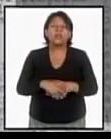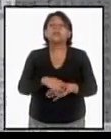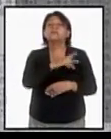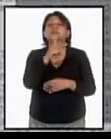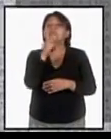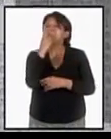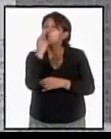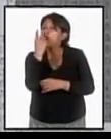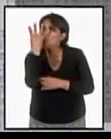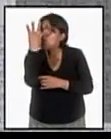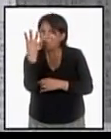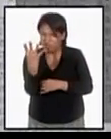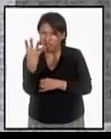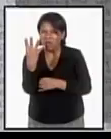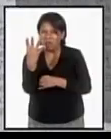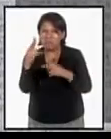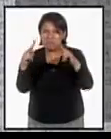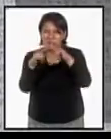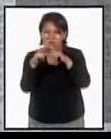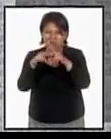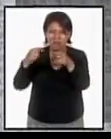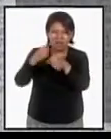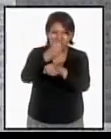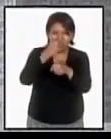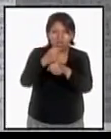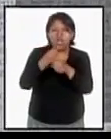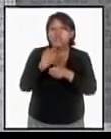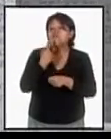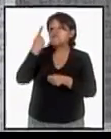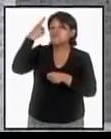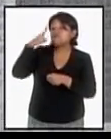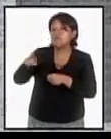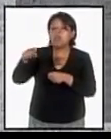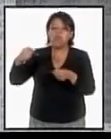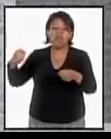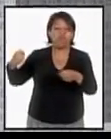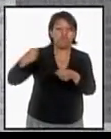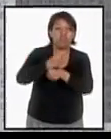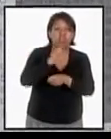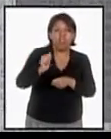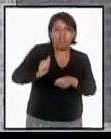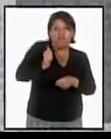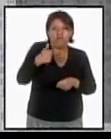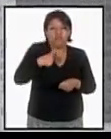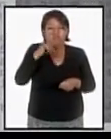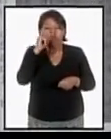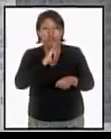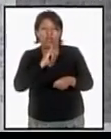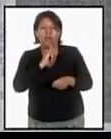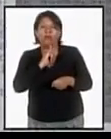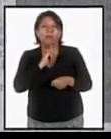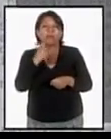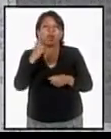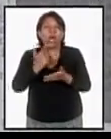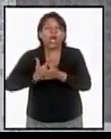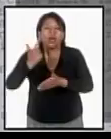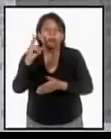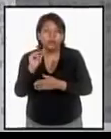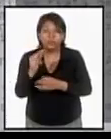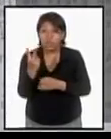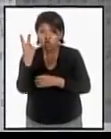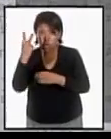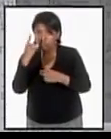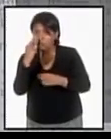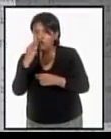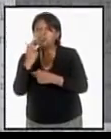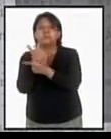policías involucrados en los hechos fueron acusados de abuso de autoridad y lesiones, delitos menores. 2 de ellos se encuentran ya libres